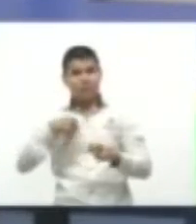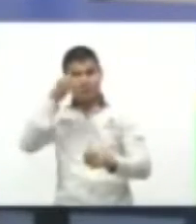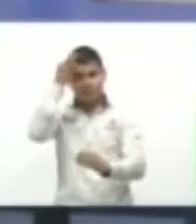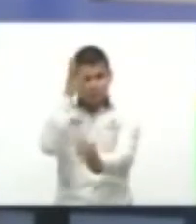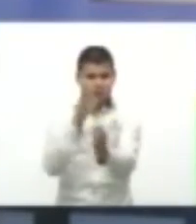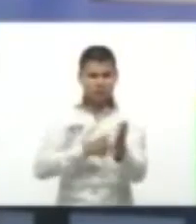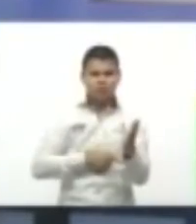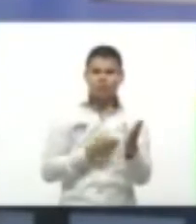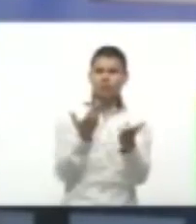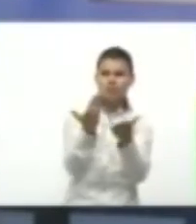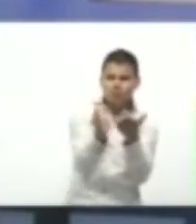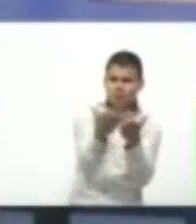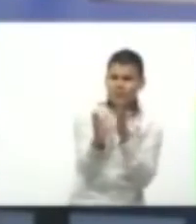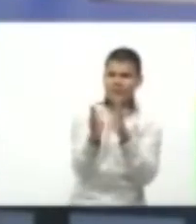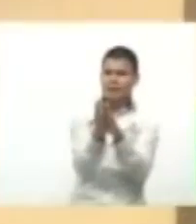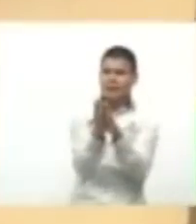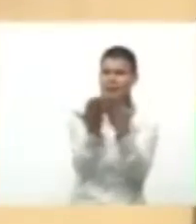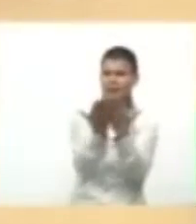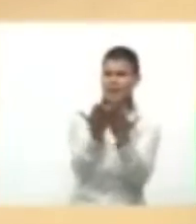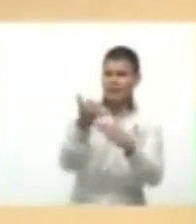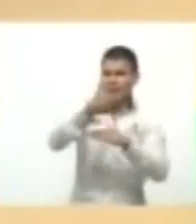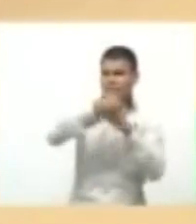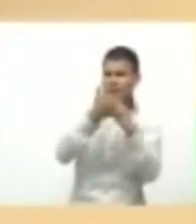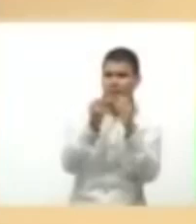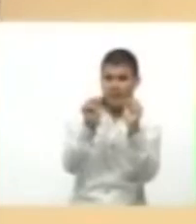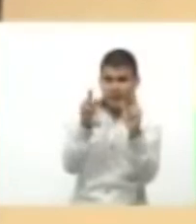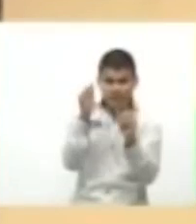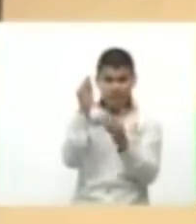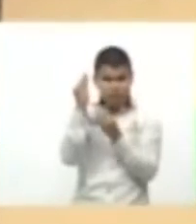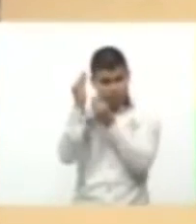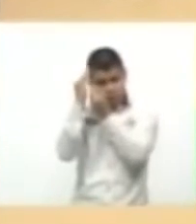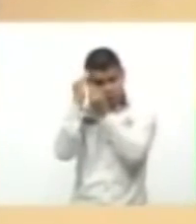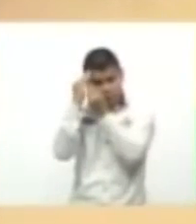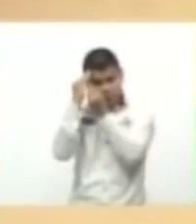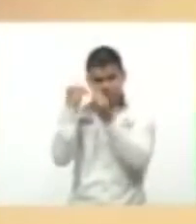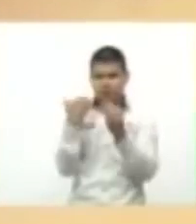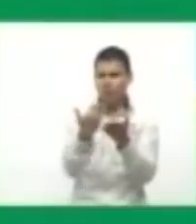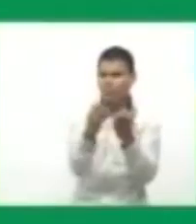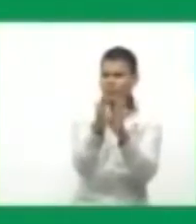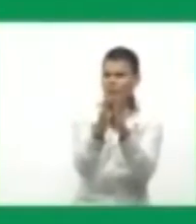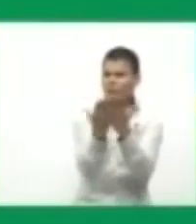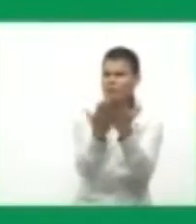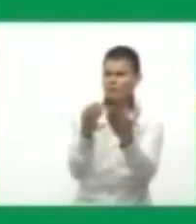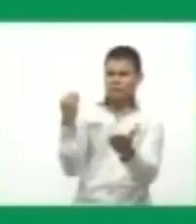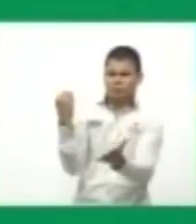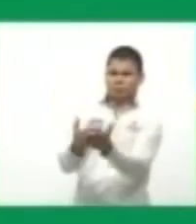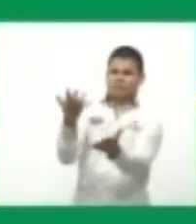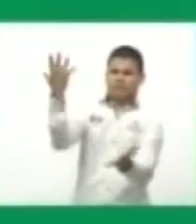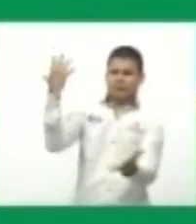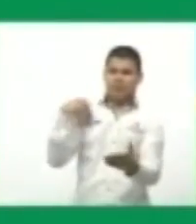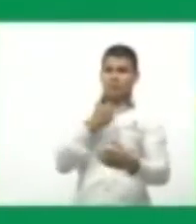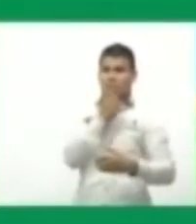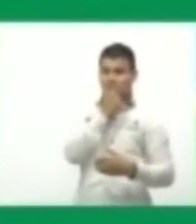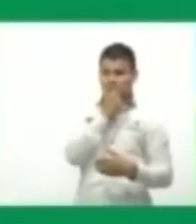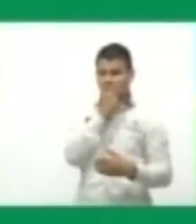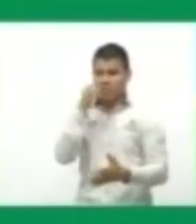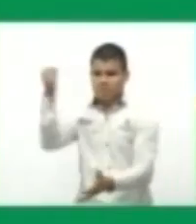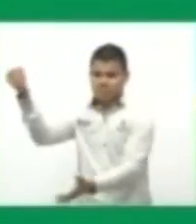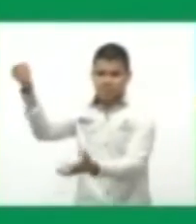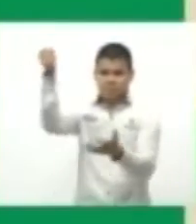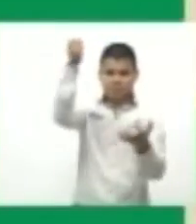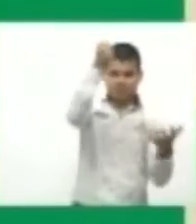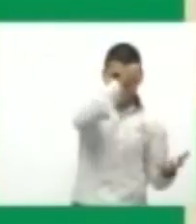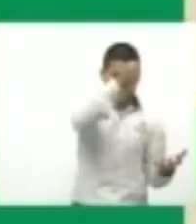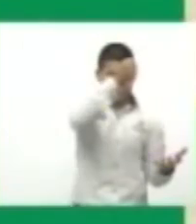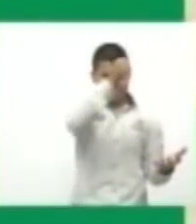de libros costosos para las pruebas SABER. El escándalo se suscitó en enero de 2014 durante la administración de Guerra Tulena, quien había celebrado